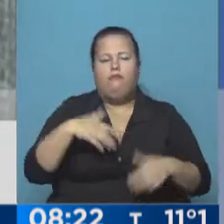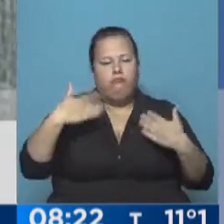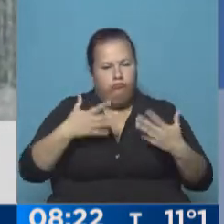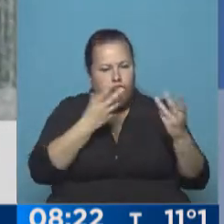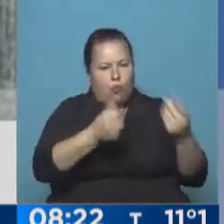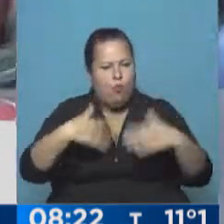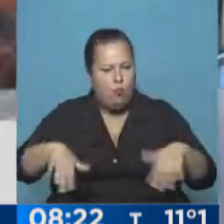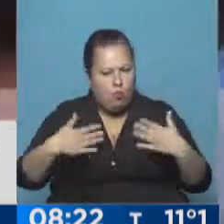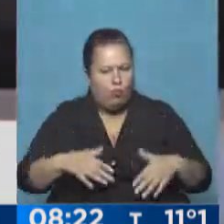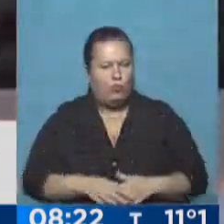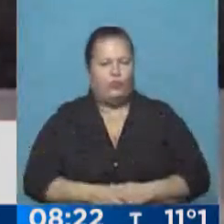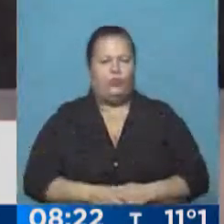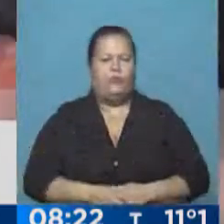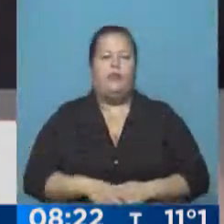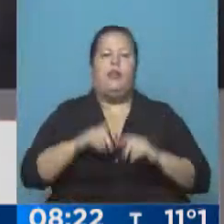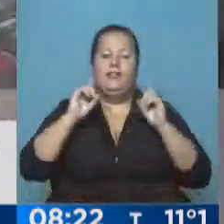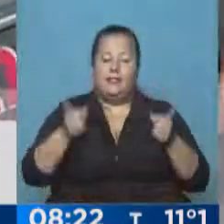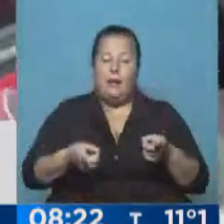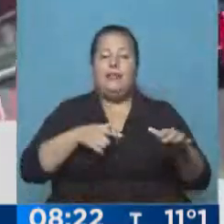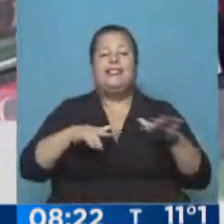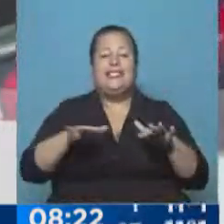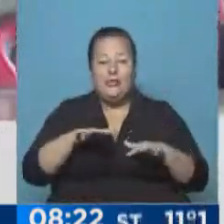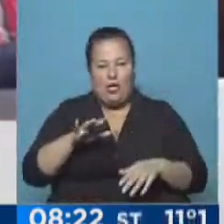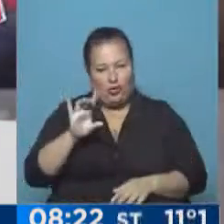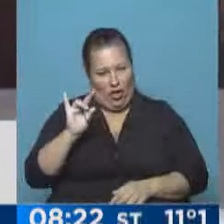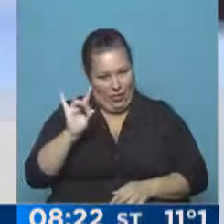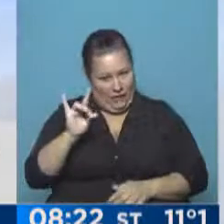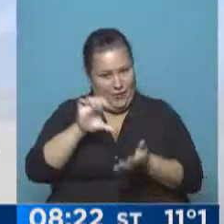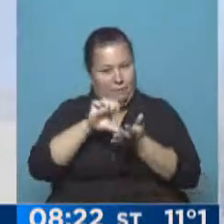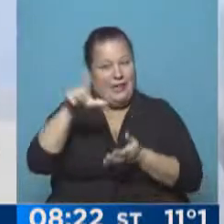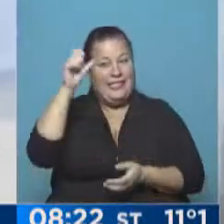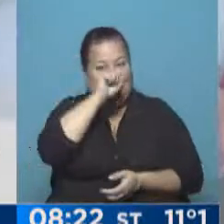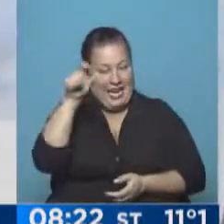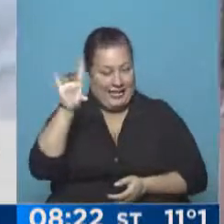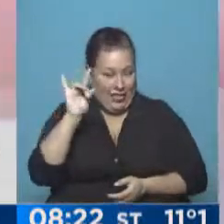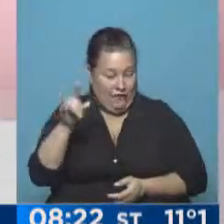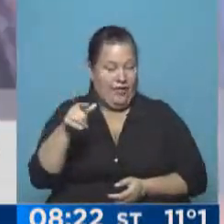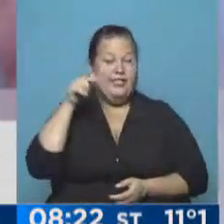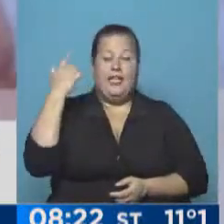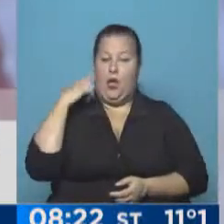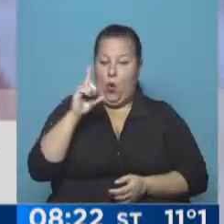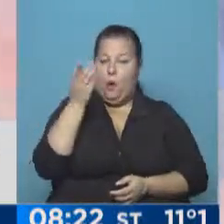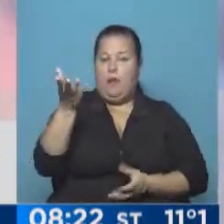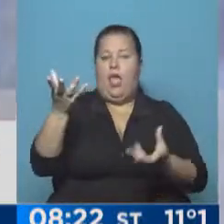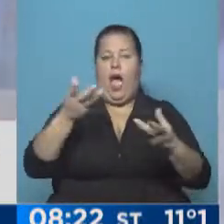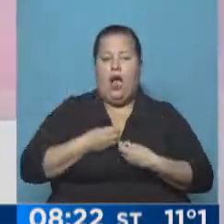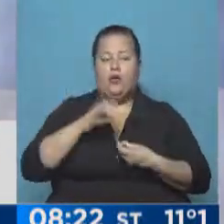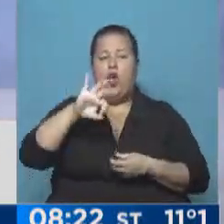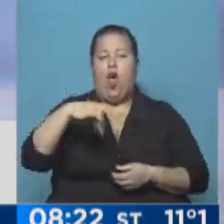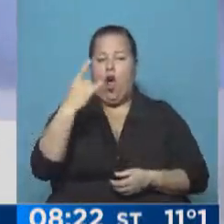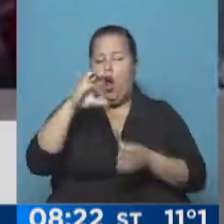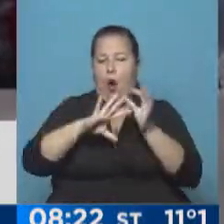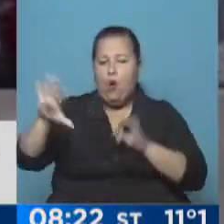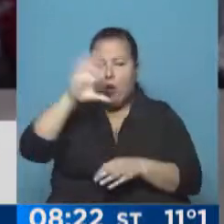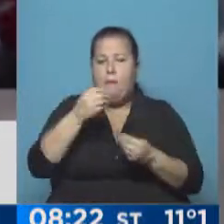con los migrantes. No obstante, la situación no es sencilla en países como Grecia, que este lunes pidió ayuda a la Unión Europea